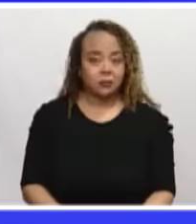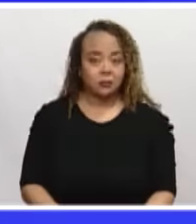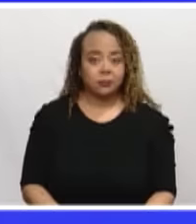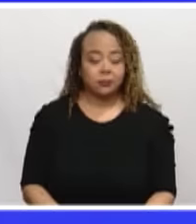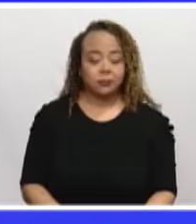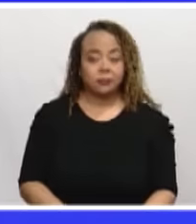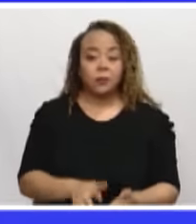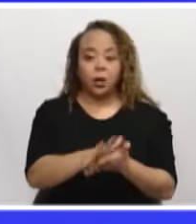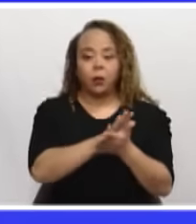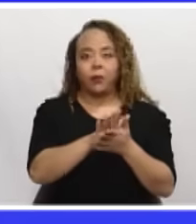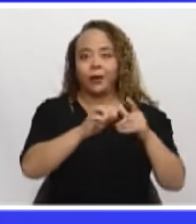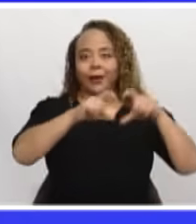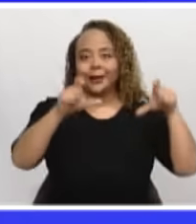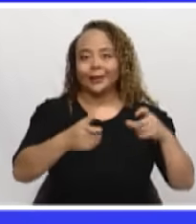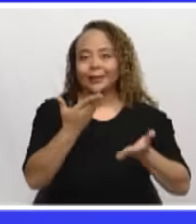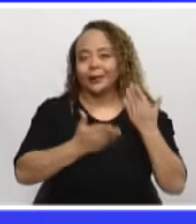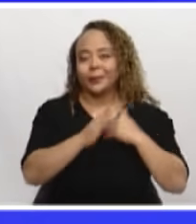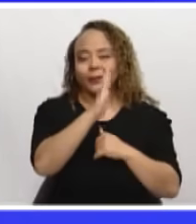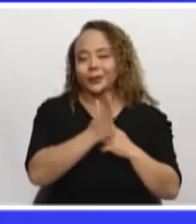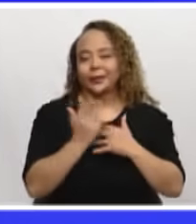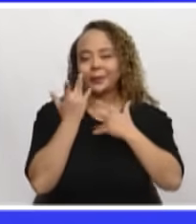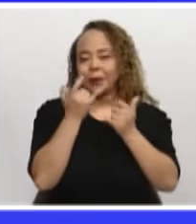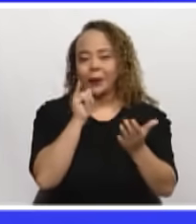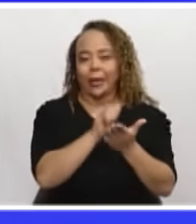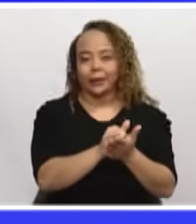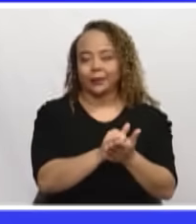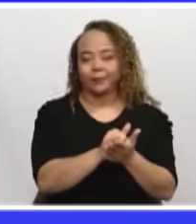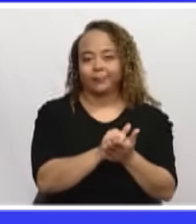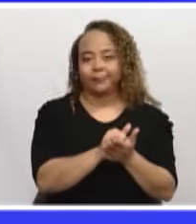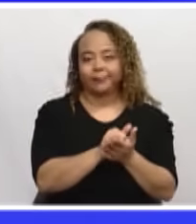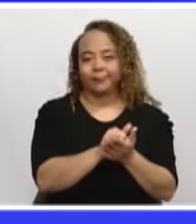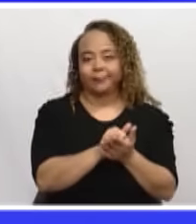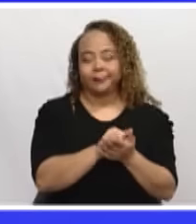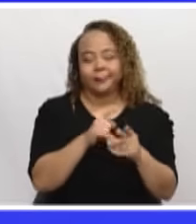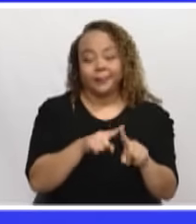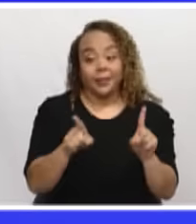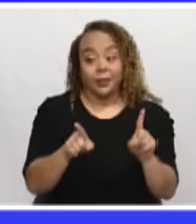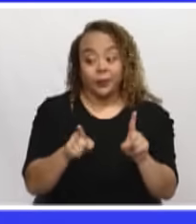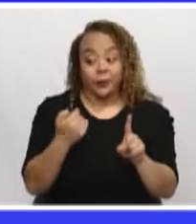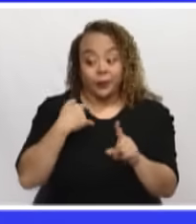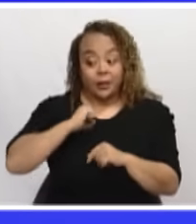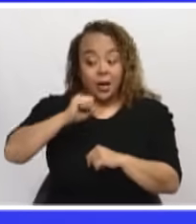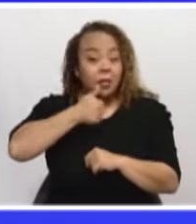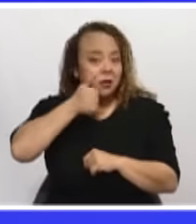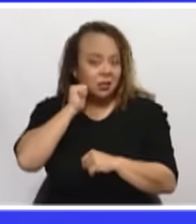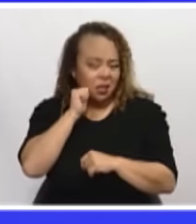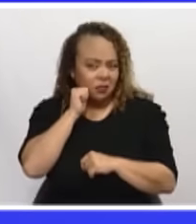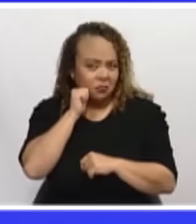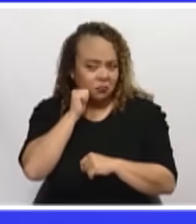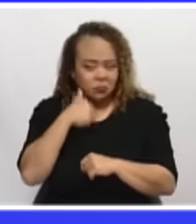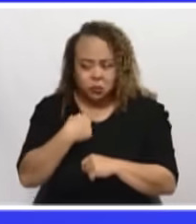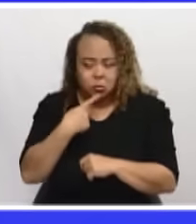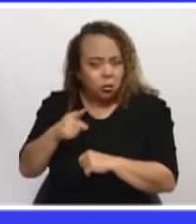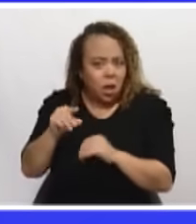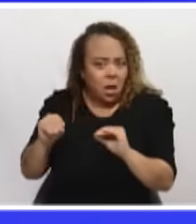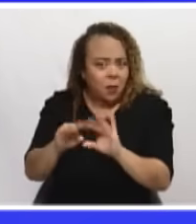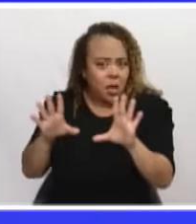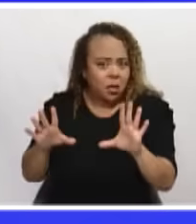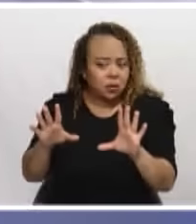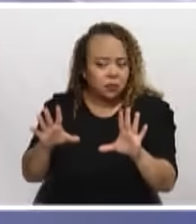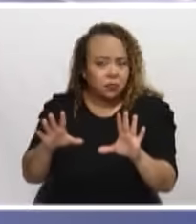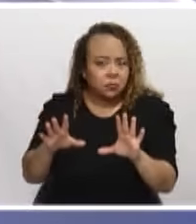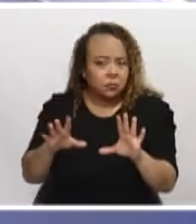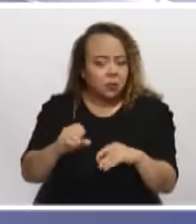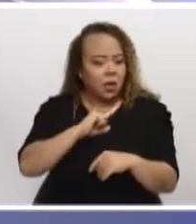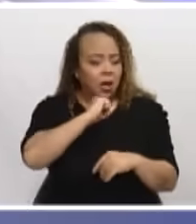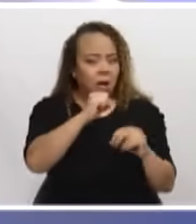borra de la cancha que tal vez nadie esperaba que pase eso pero que hubiese ganado ayer el real estí te lo dije desde la mañana yo que ganar en